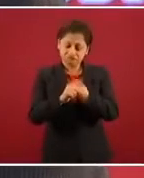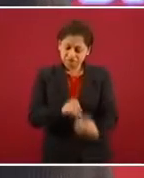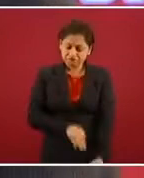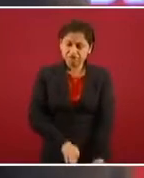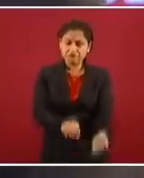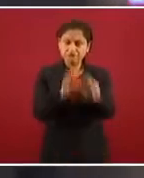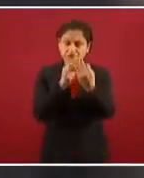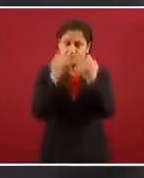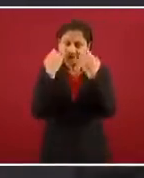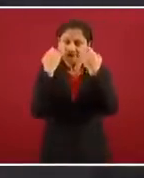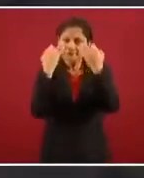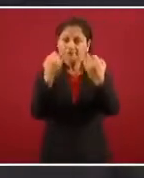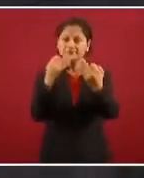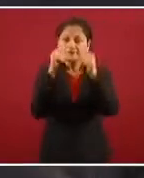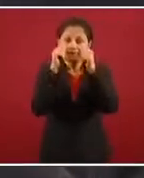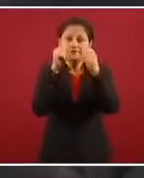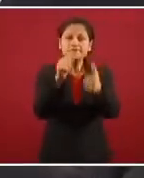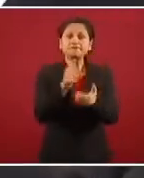porque